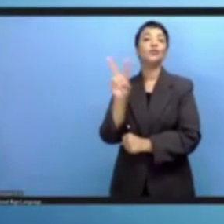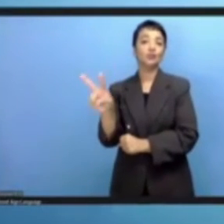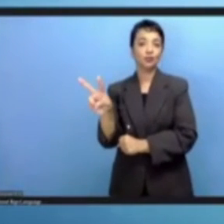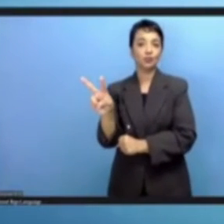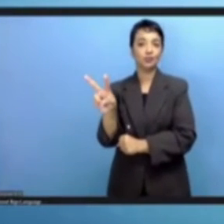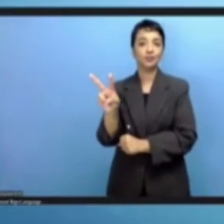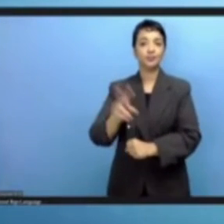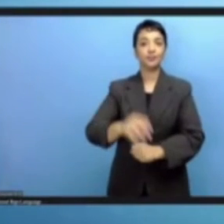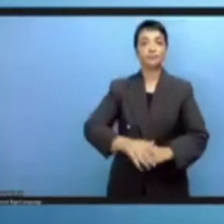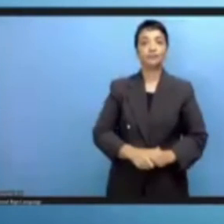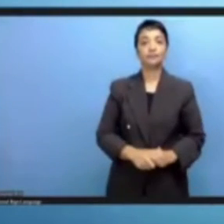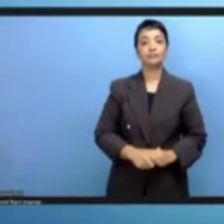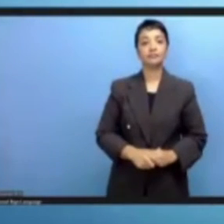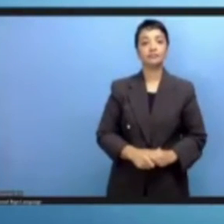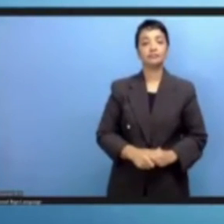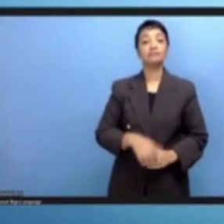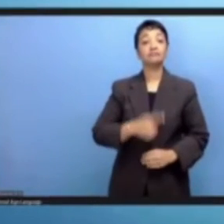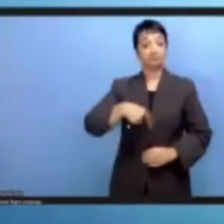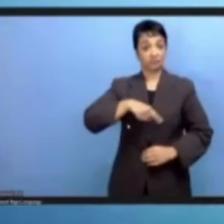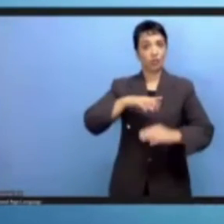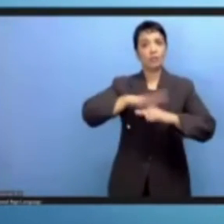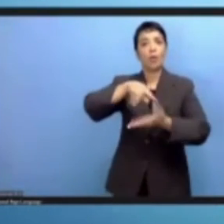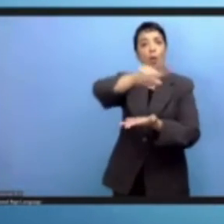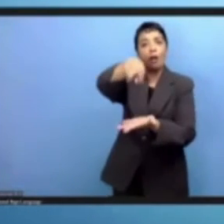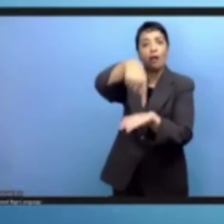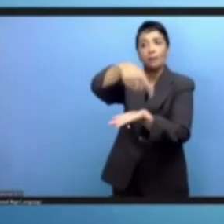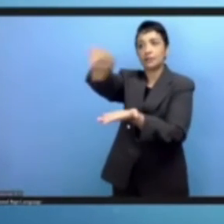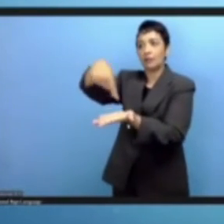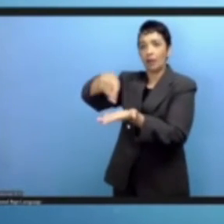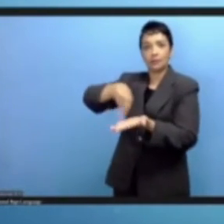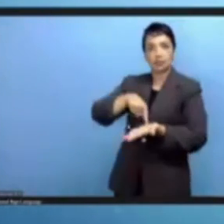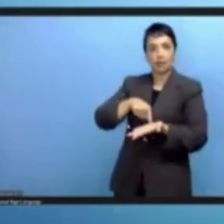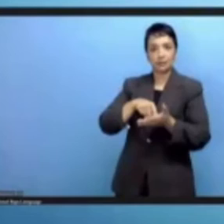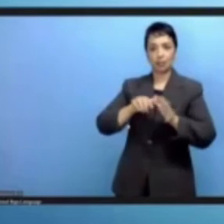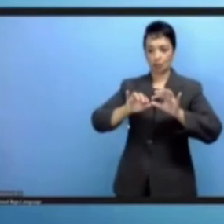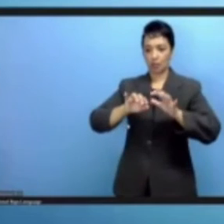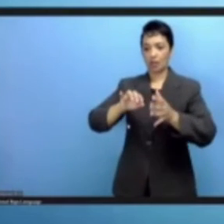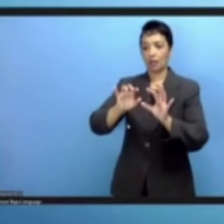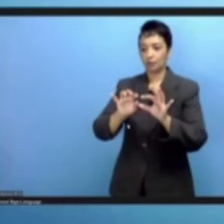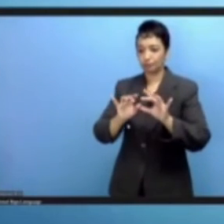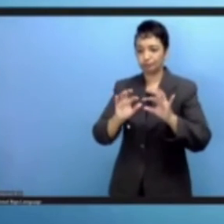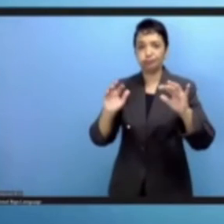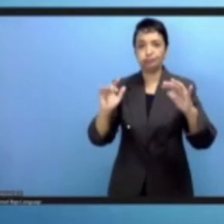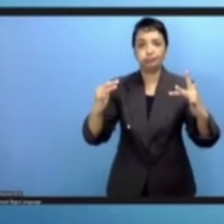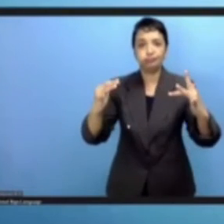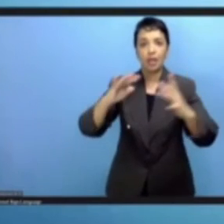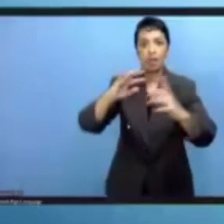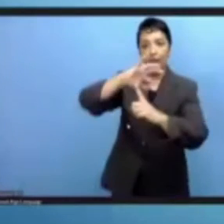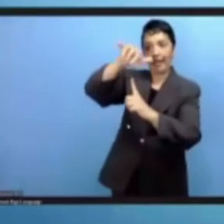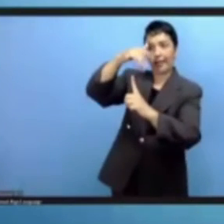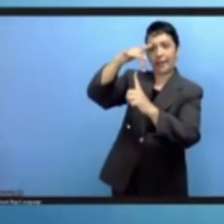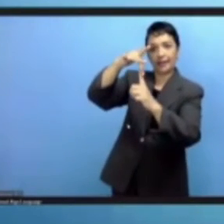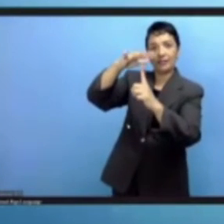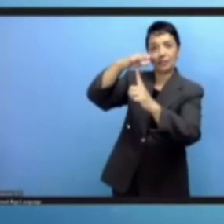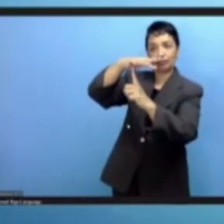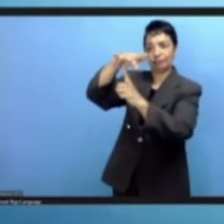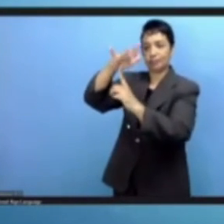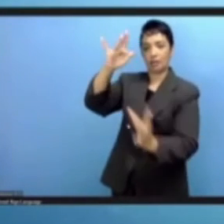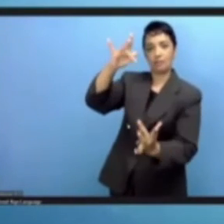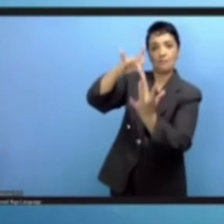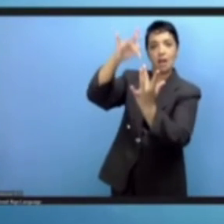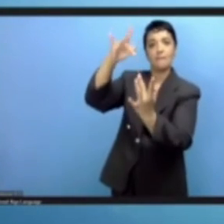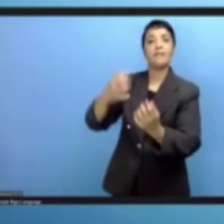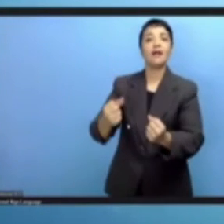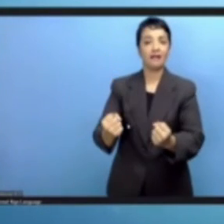actualmente desde 2017 a 13 millones en 2022 también